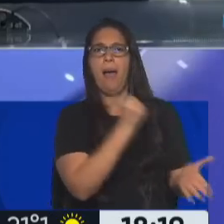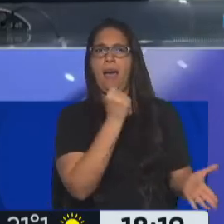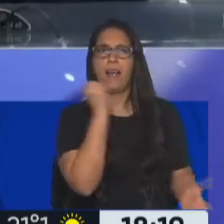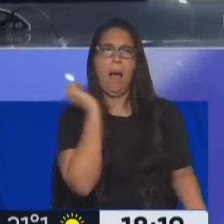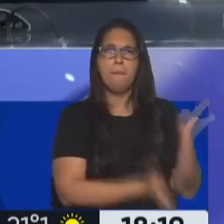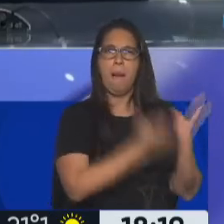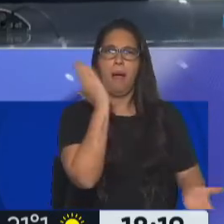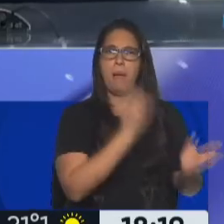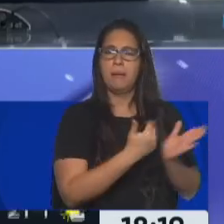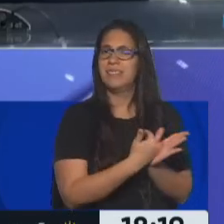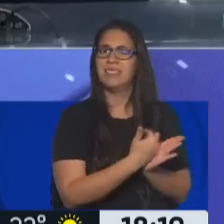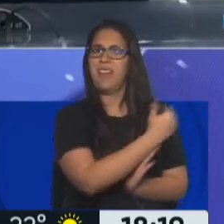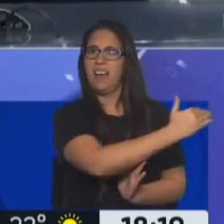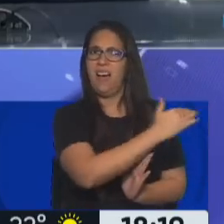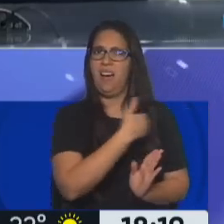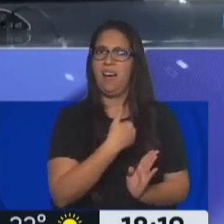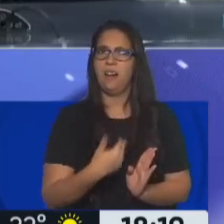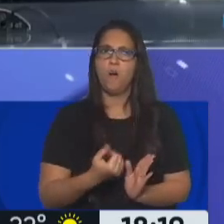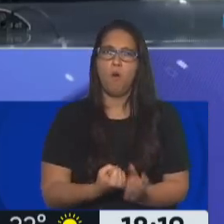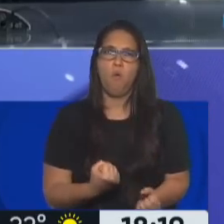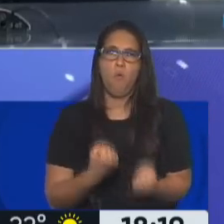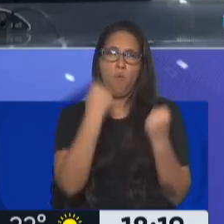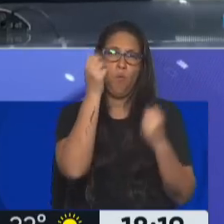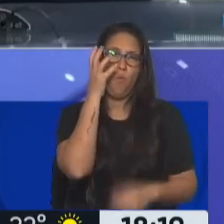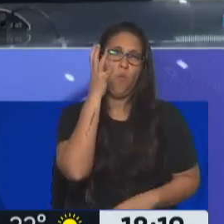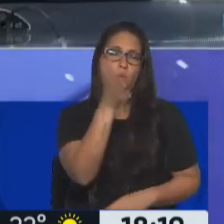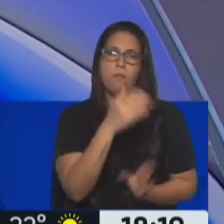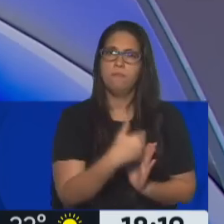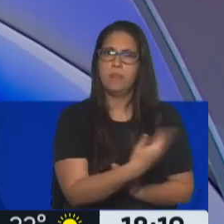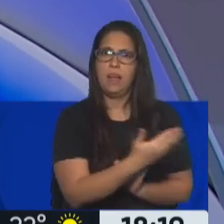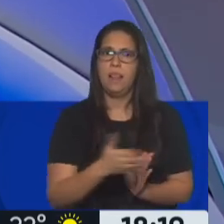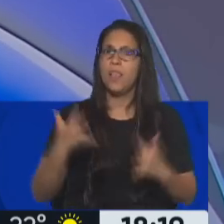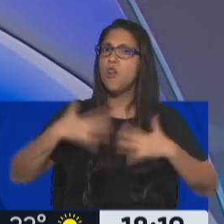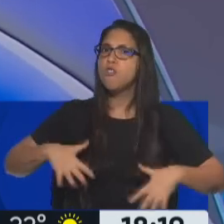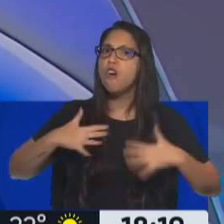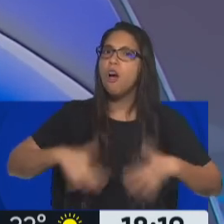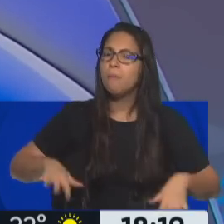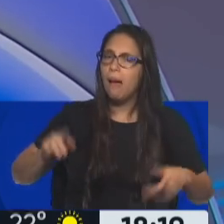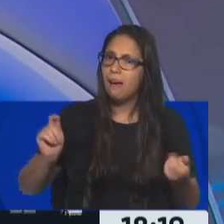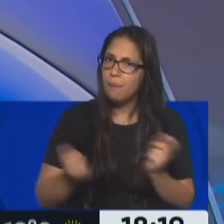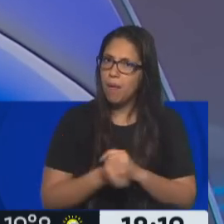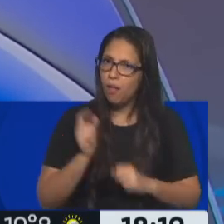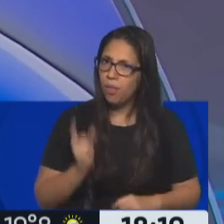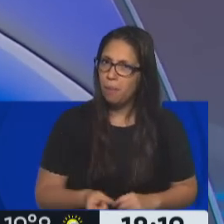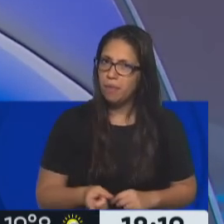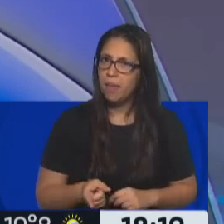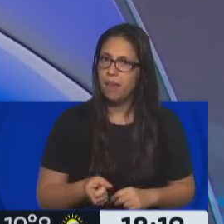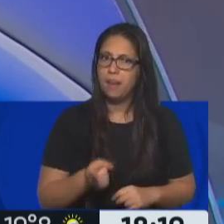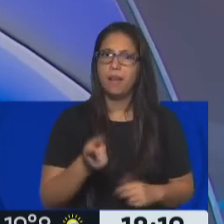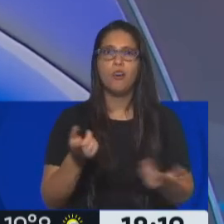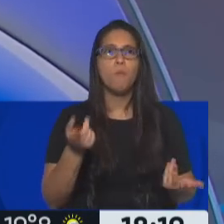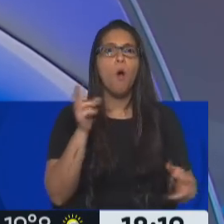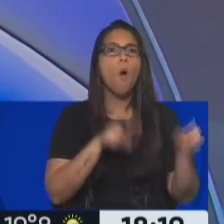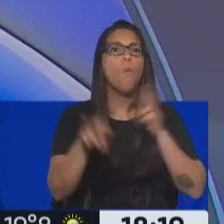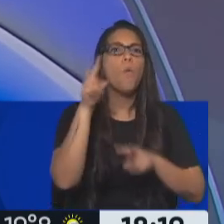de salafista, de islamista, de radical, de extremista. Sí, cambió hasta su vestimenta. Sí. Bueno. Digamos,